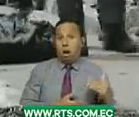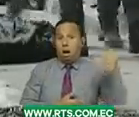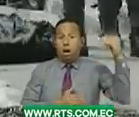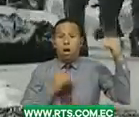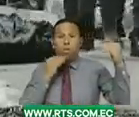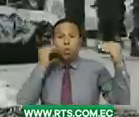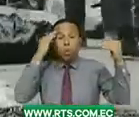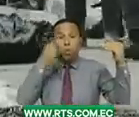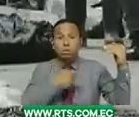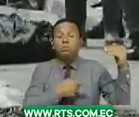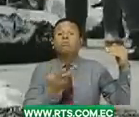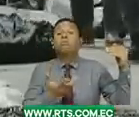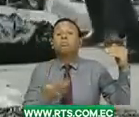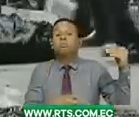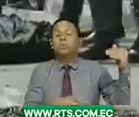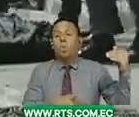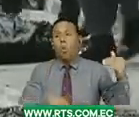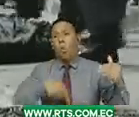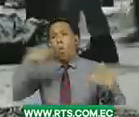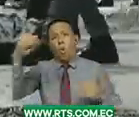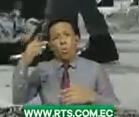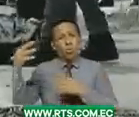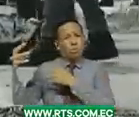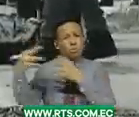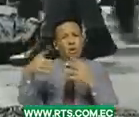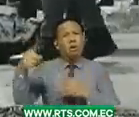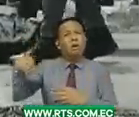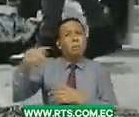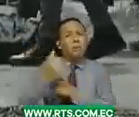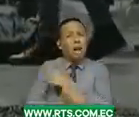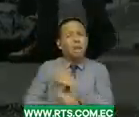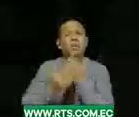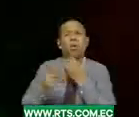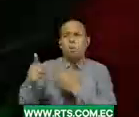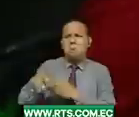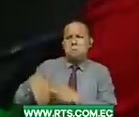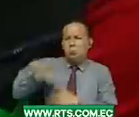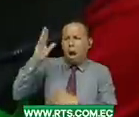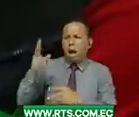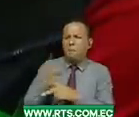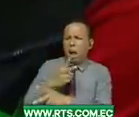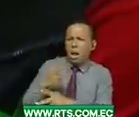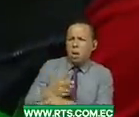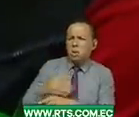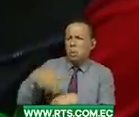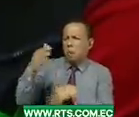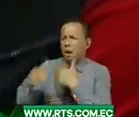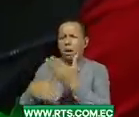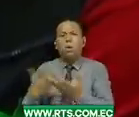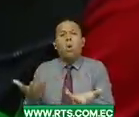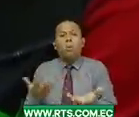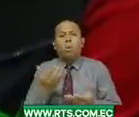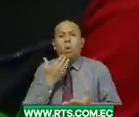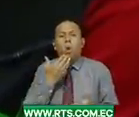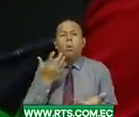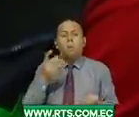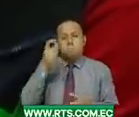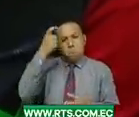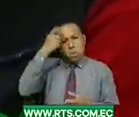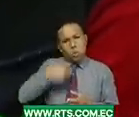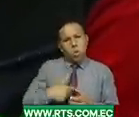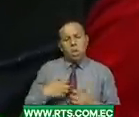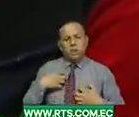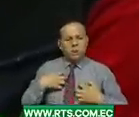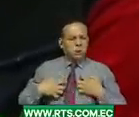lo que nosotros vemos en otros países, donde la violencia ha sido mucho más fuerte. Que cuando hay un ataque violento a una persona y